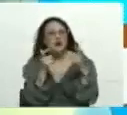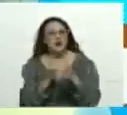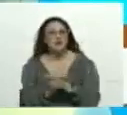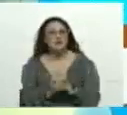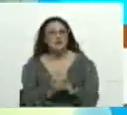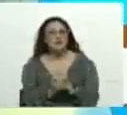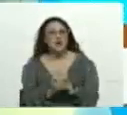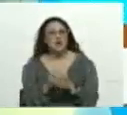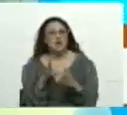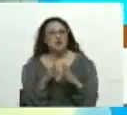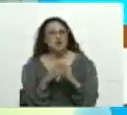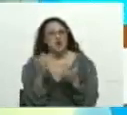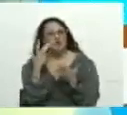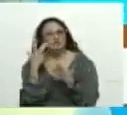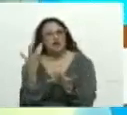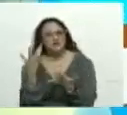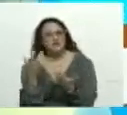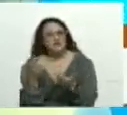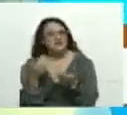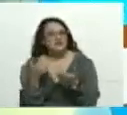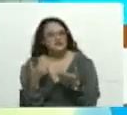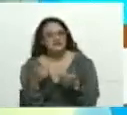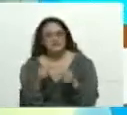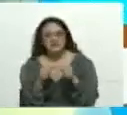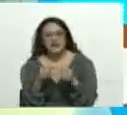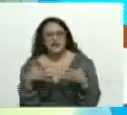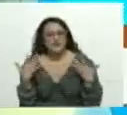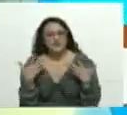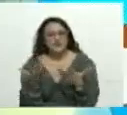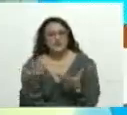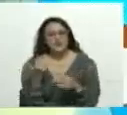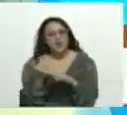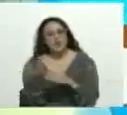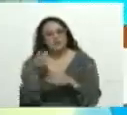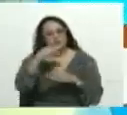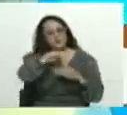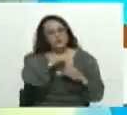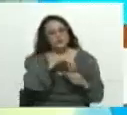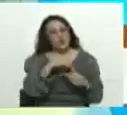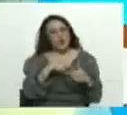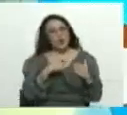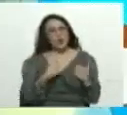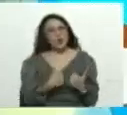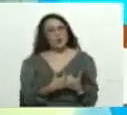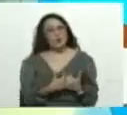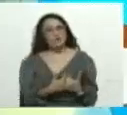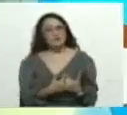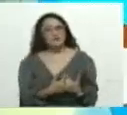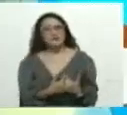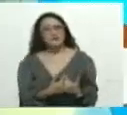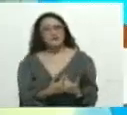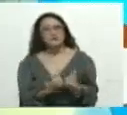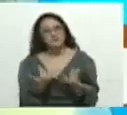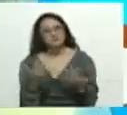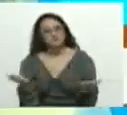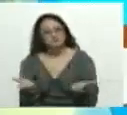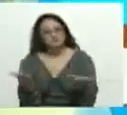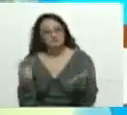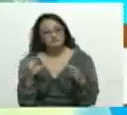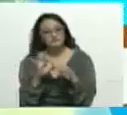todos lo vivimos y lo seguimos disfrutando porque lo llevamos en nuestro corazón pero vamos a afianzarnos en lo que